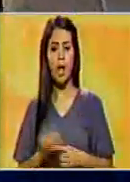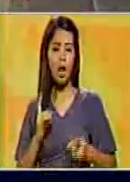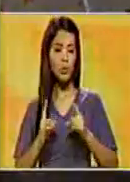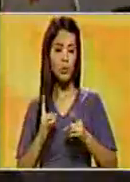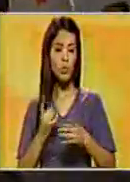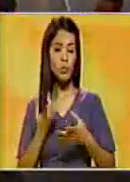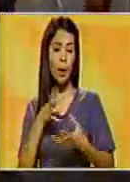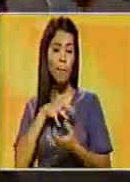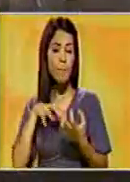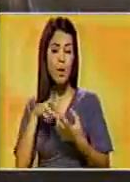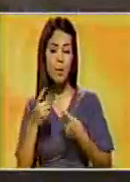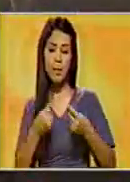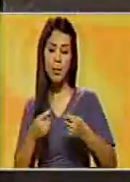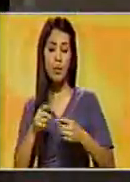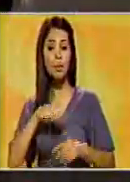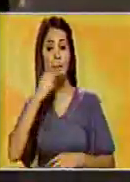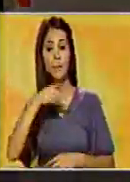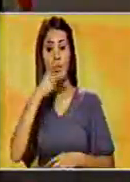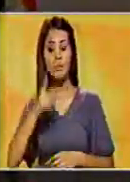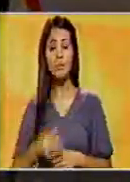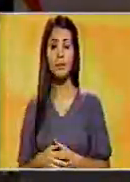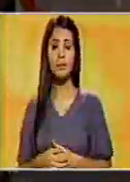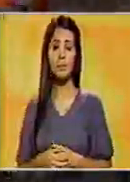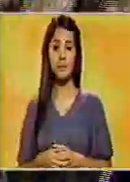crisis económicas y políticas.